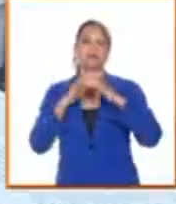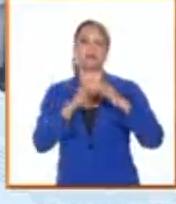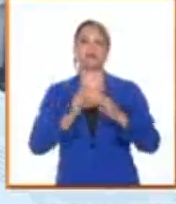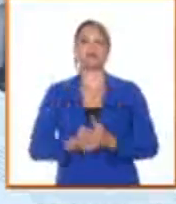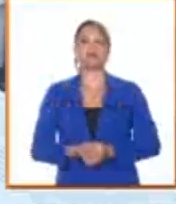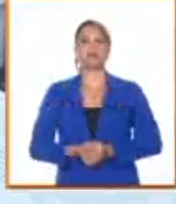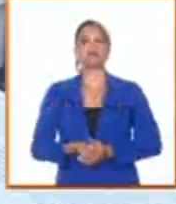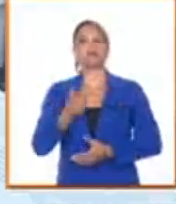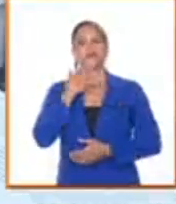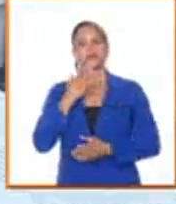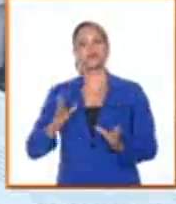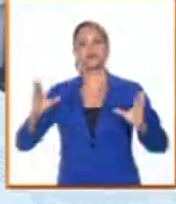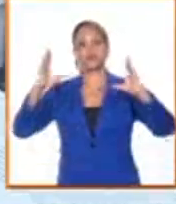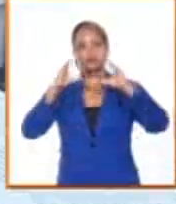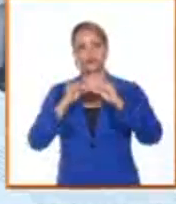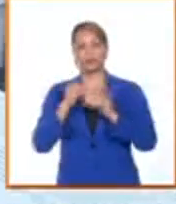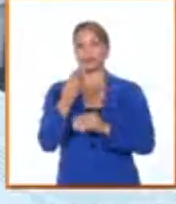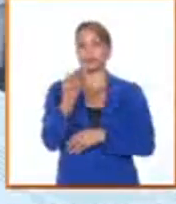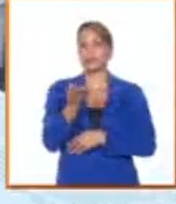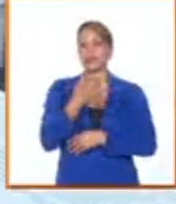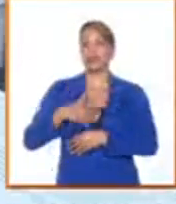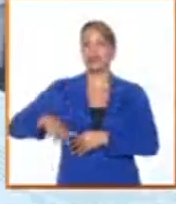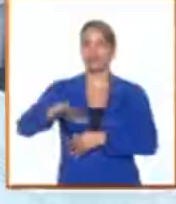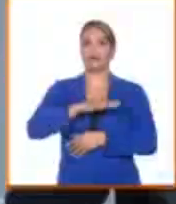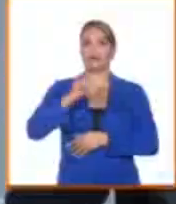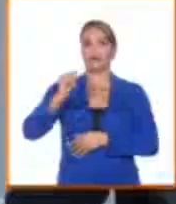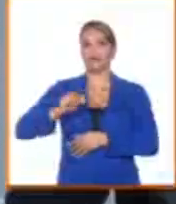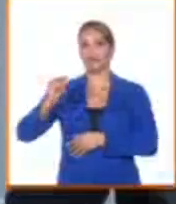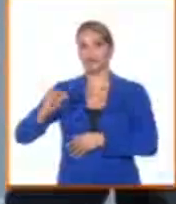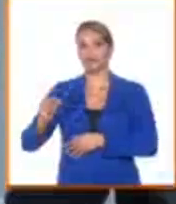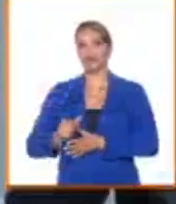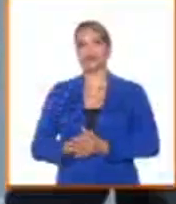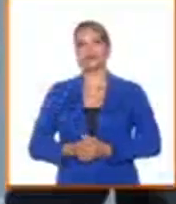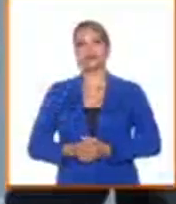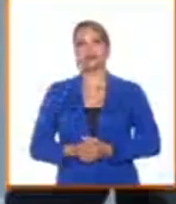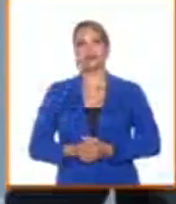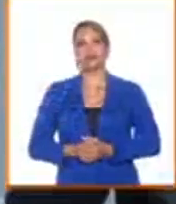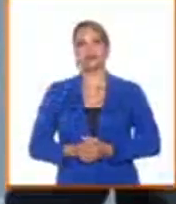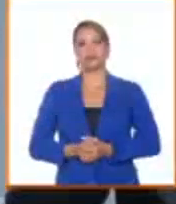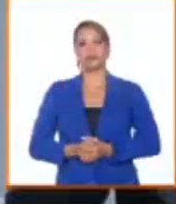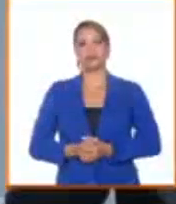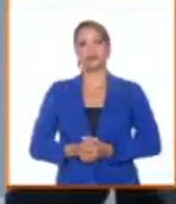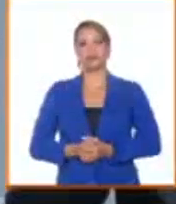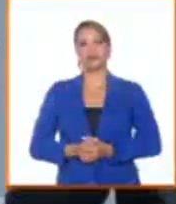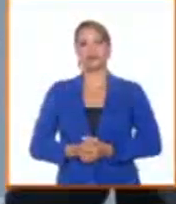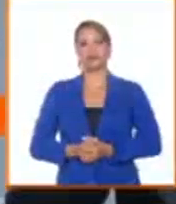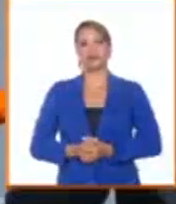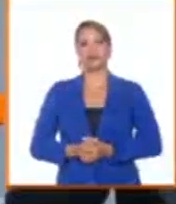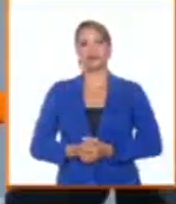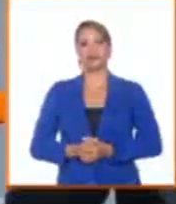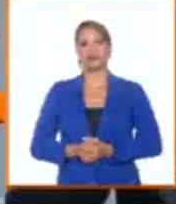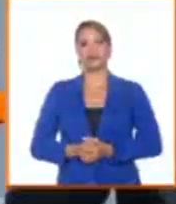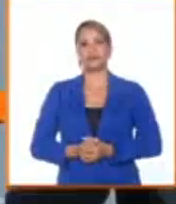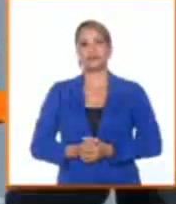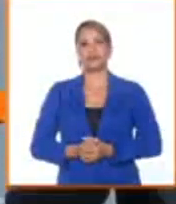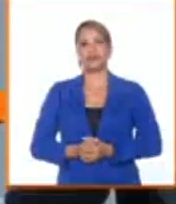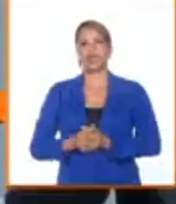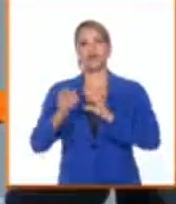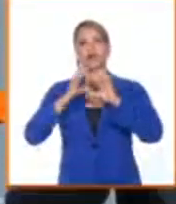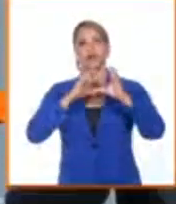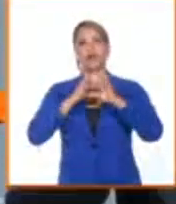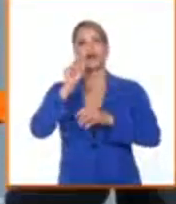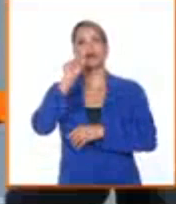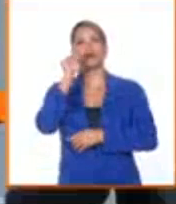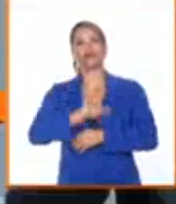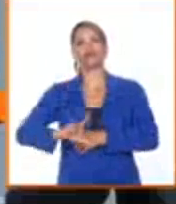buenas noches y buenas noches a la audiencia de este programa. Sí, para los comunicadores sociales este ha sido un viejo anhelo. Yo creo que